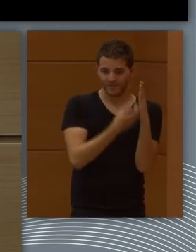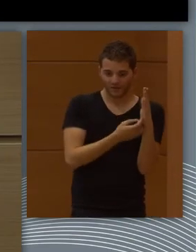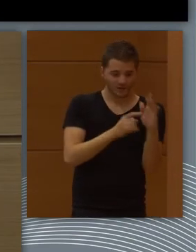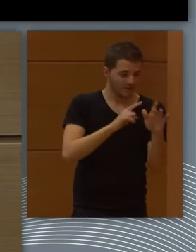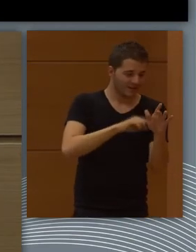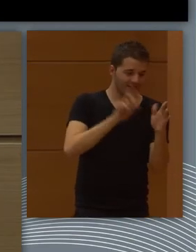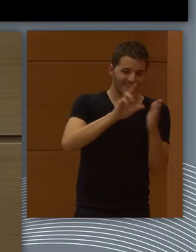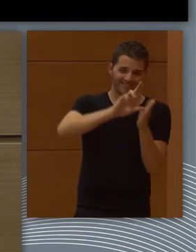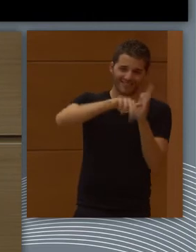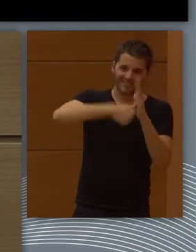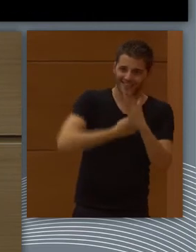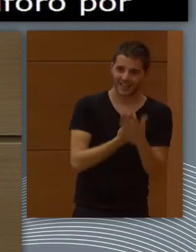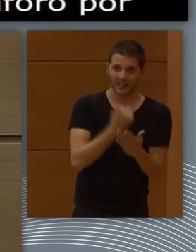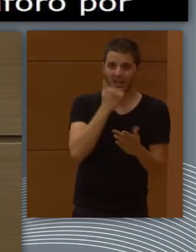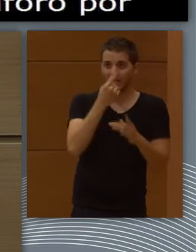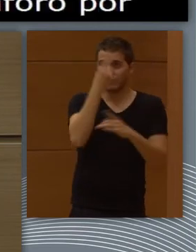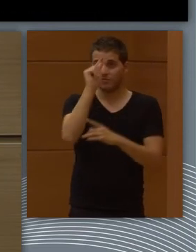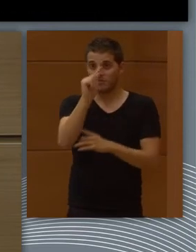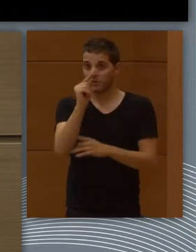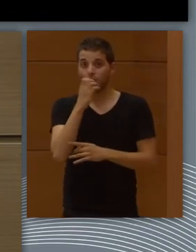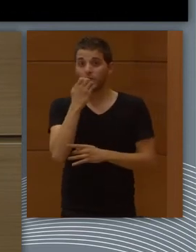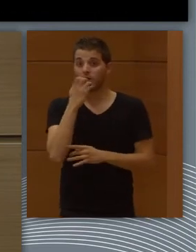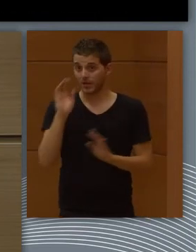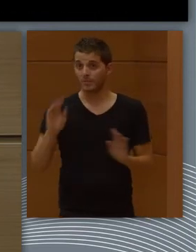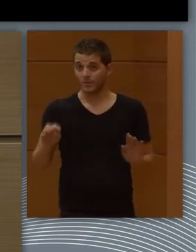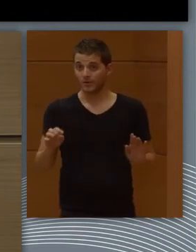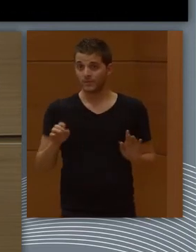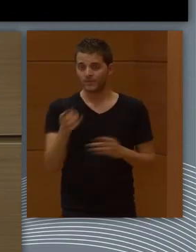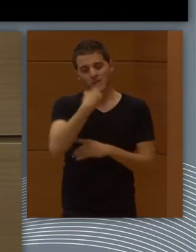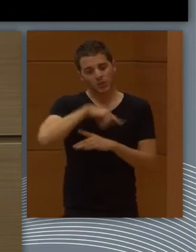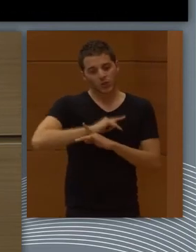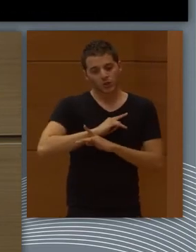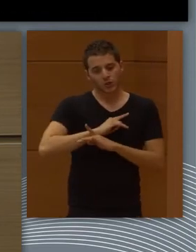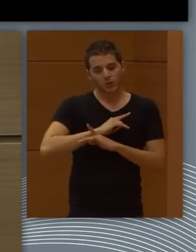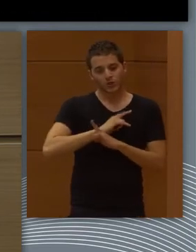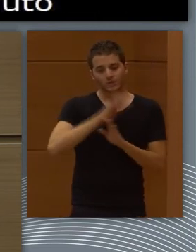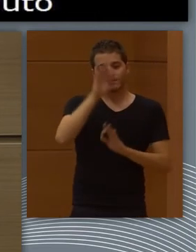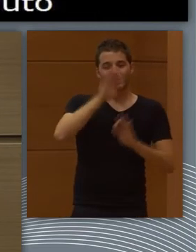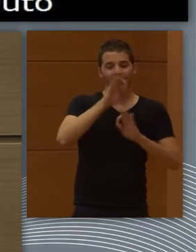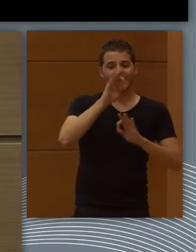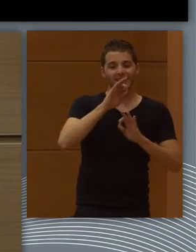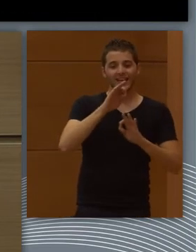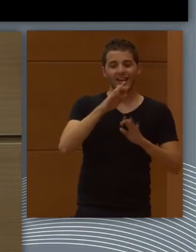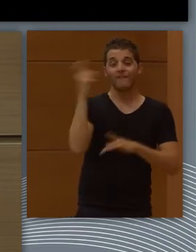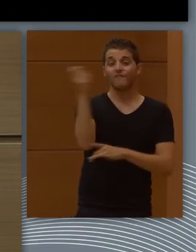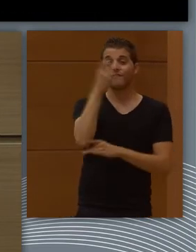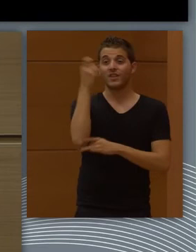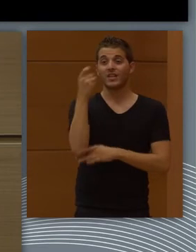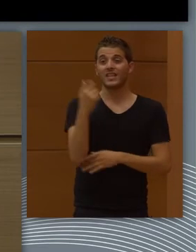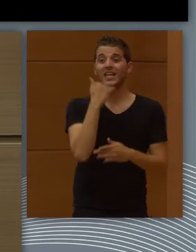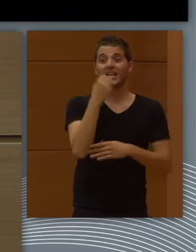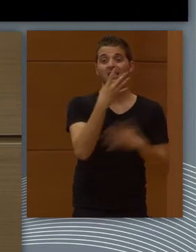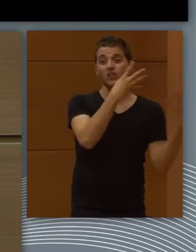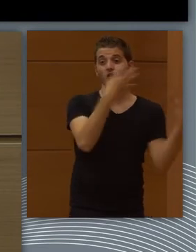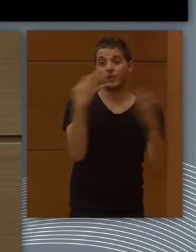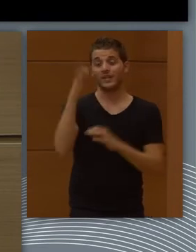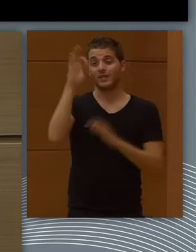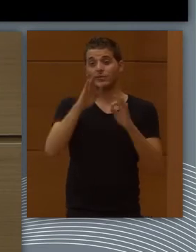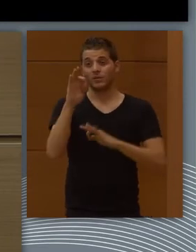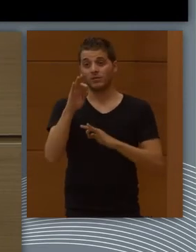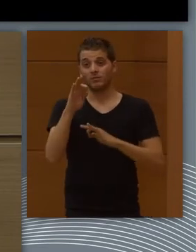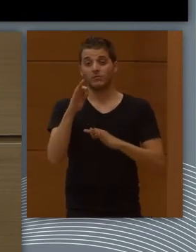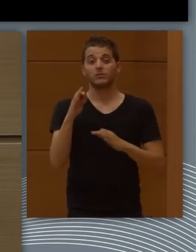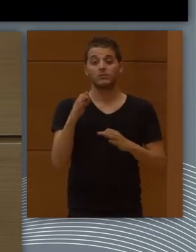minuto la estimación, ¿no? Nosotros estamos dando una tasa de éxito de más del 90% y un 10% en el